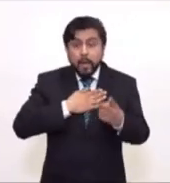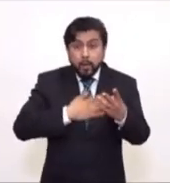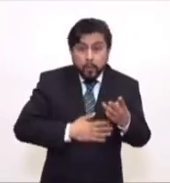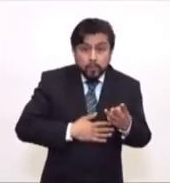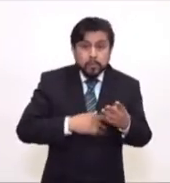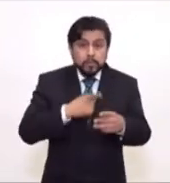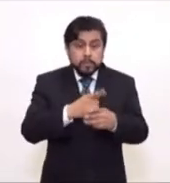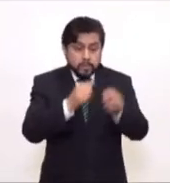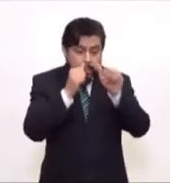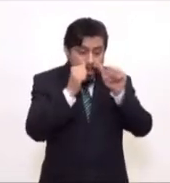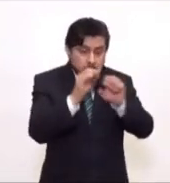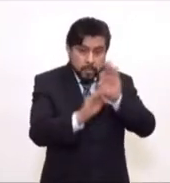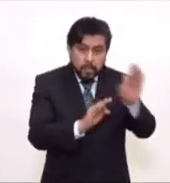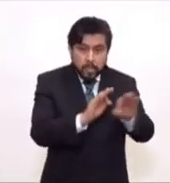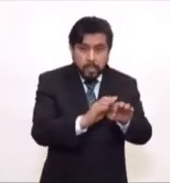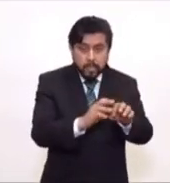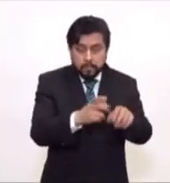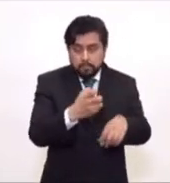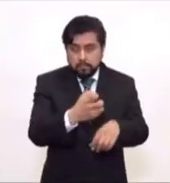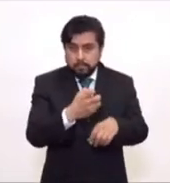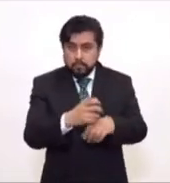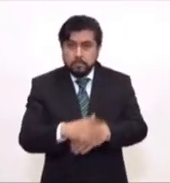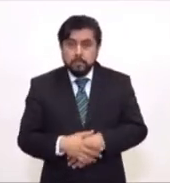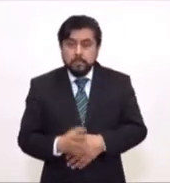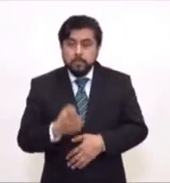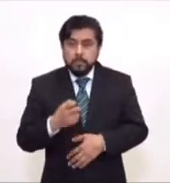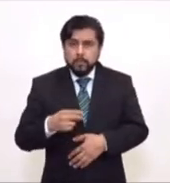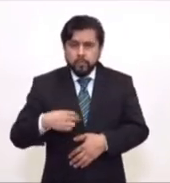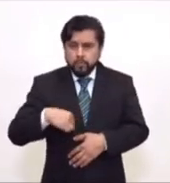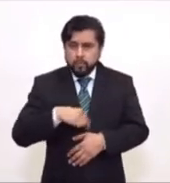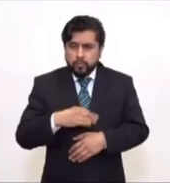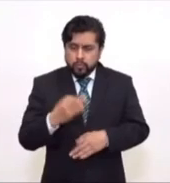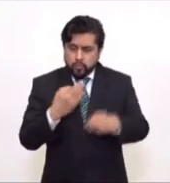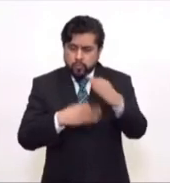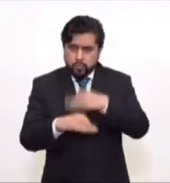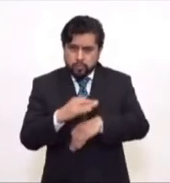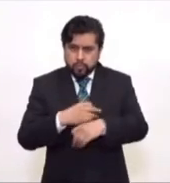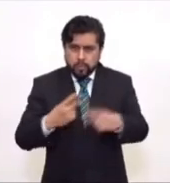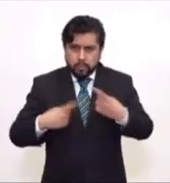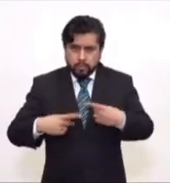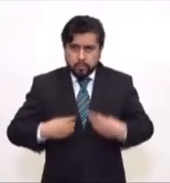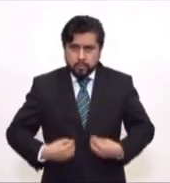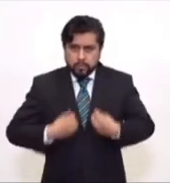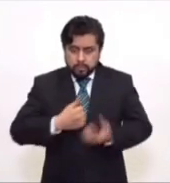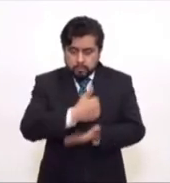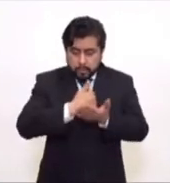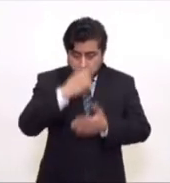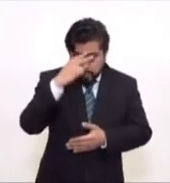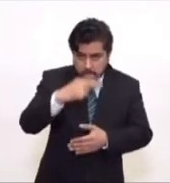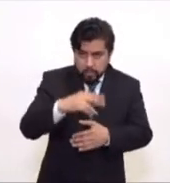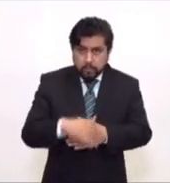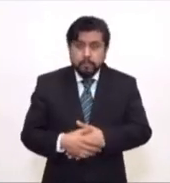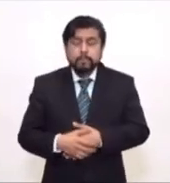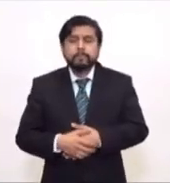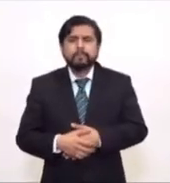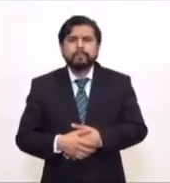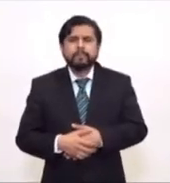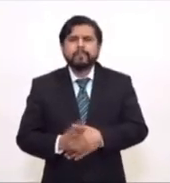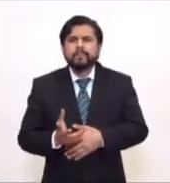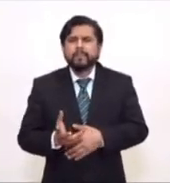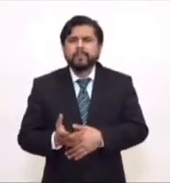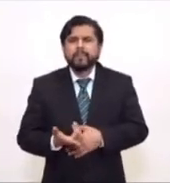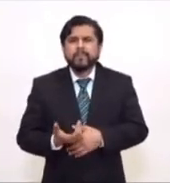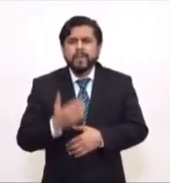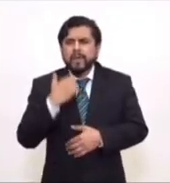víctimas. Y sobre todo creo que a todos nosotros, a todos los que vivimos en esta ciudad, lo que queremos pues es